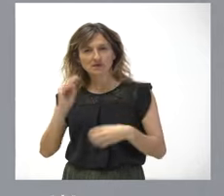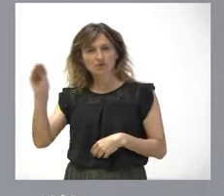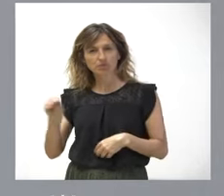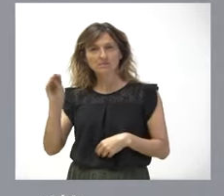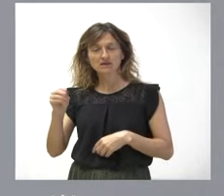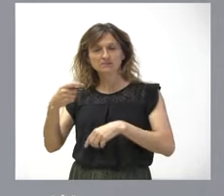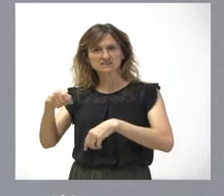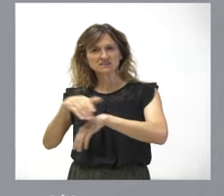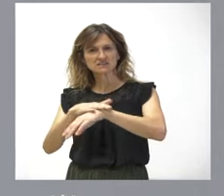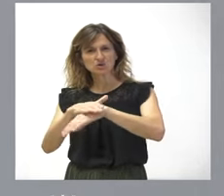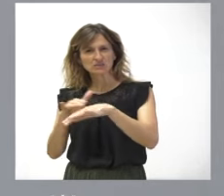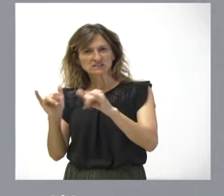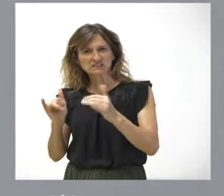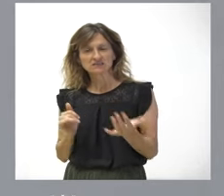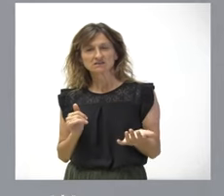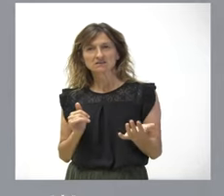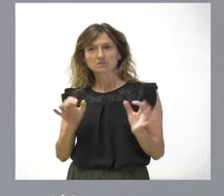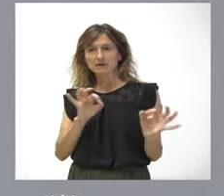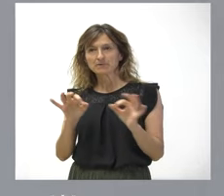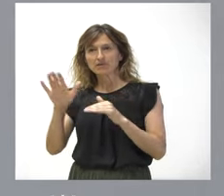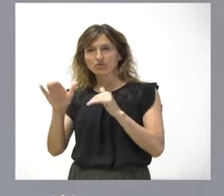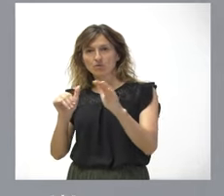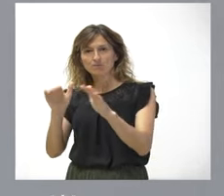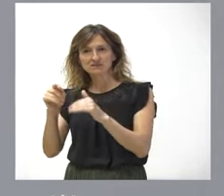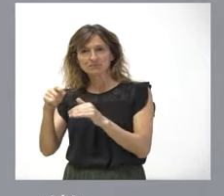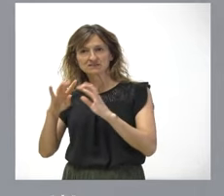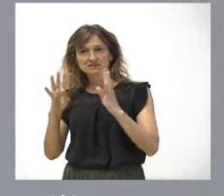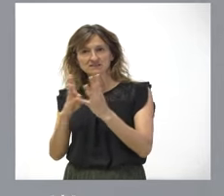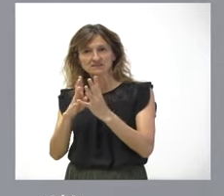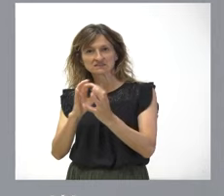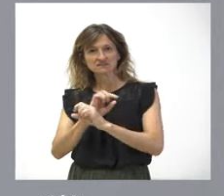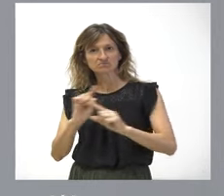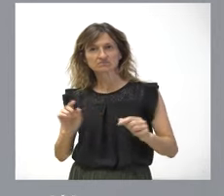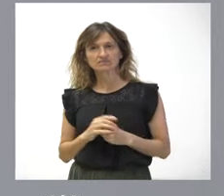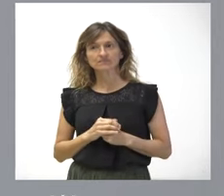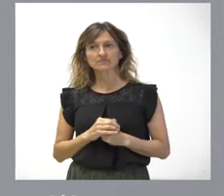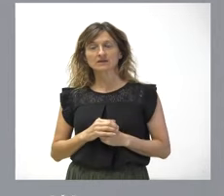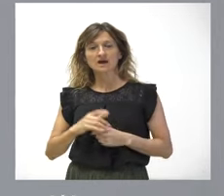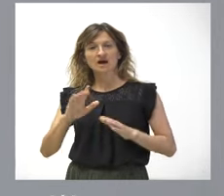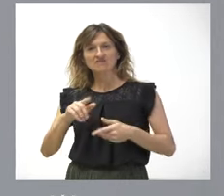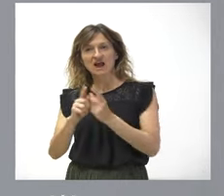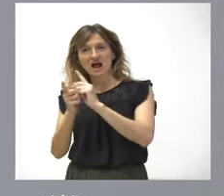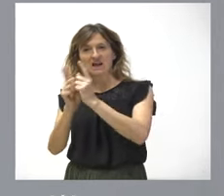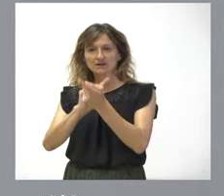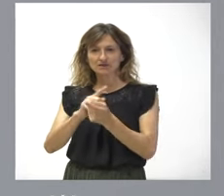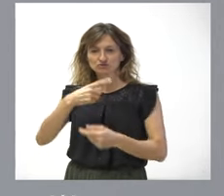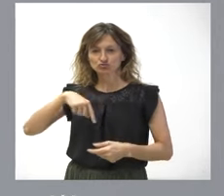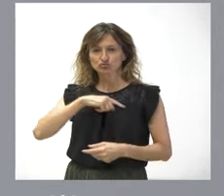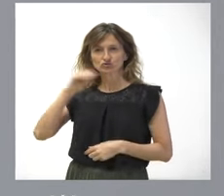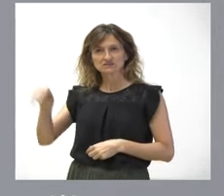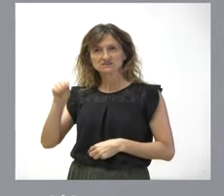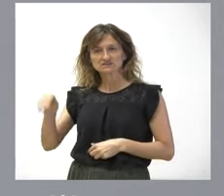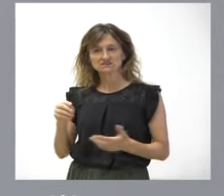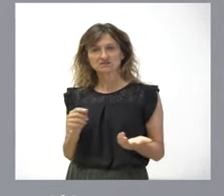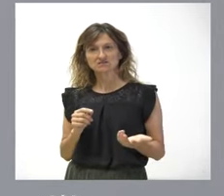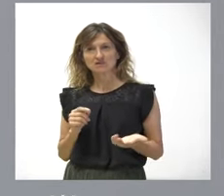el presidente del gobierno haya previsto la convocatoria de la conferencia de presidentes para este asunto y seamos las comunidades autónomas Quiénes la tengamos que pedir y tengamos